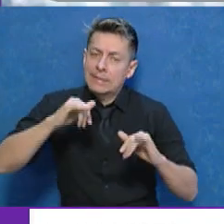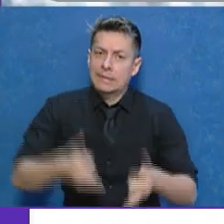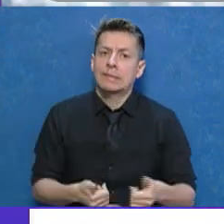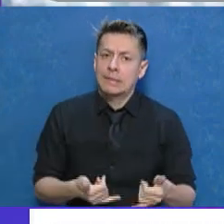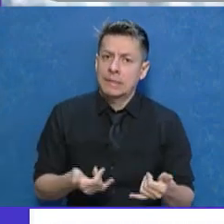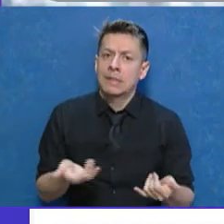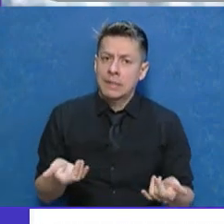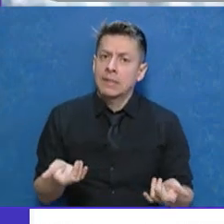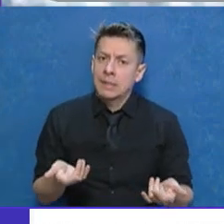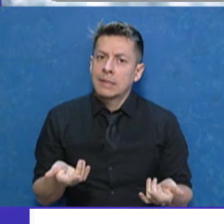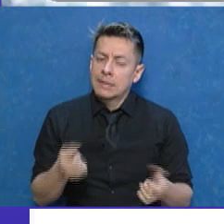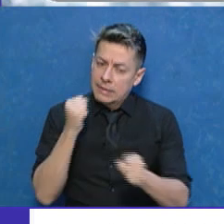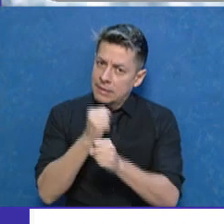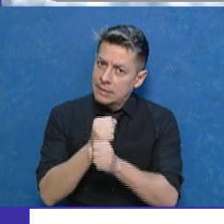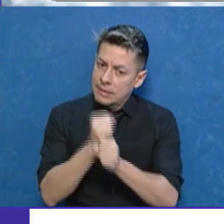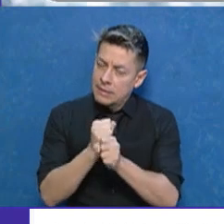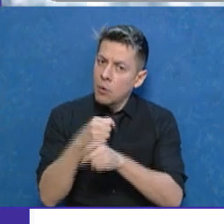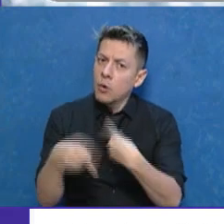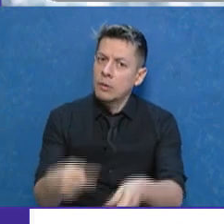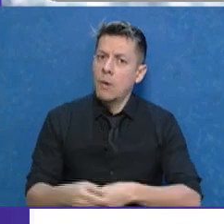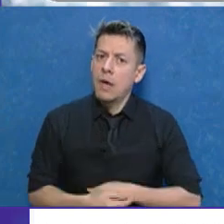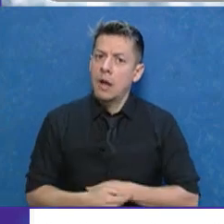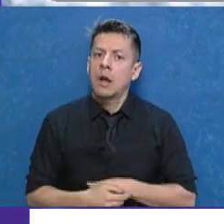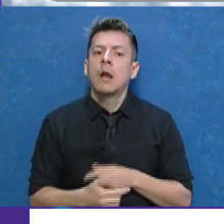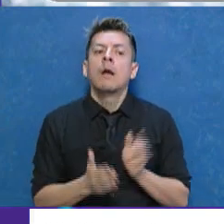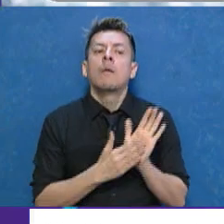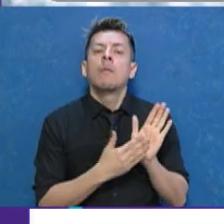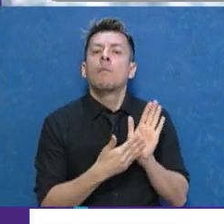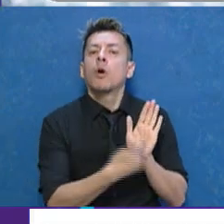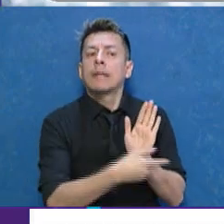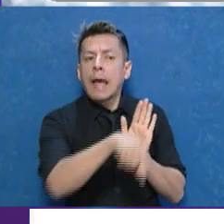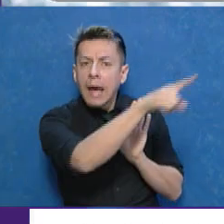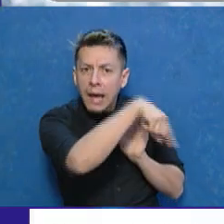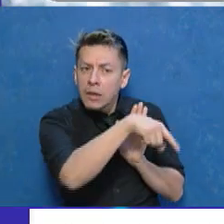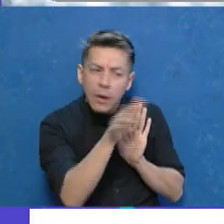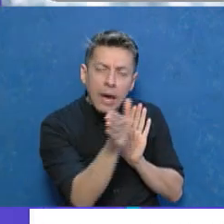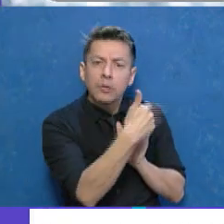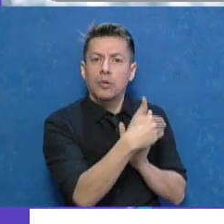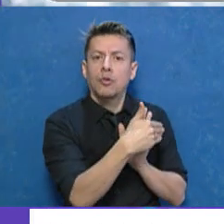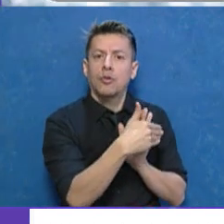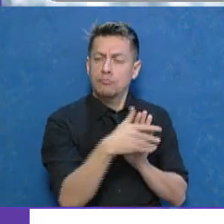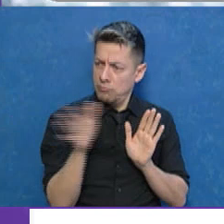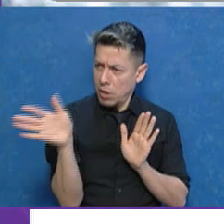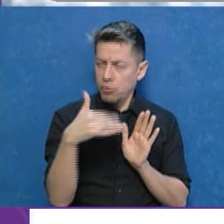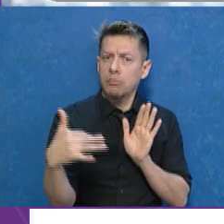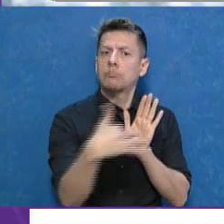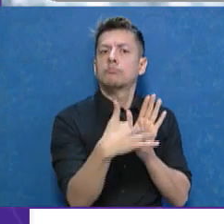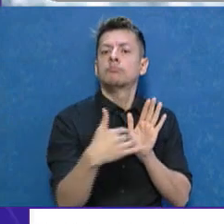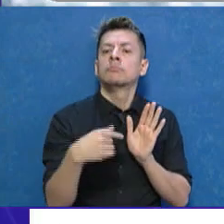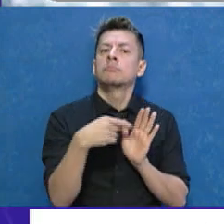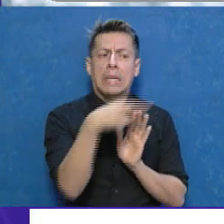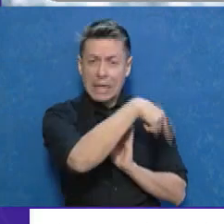trabajando y demostrándole a ellos y a toda la dirigencia, a todo el fútbol, de que están haciendo